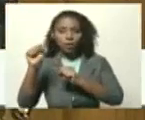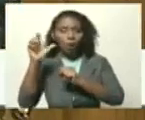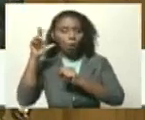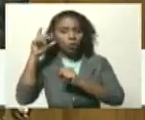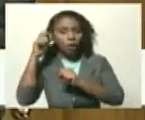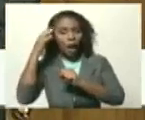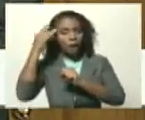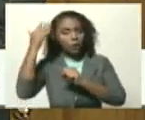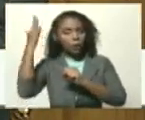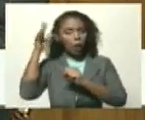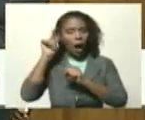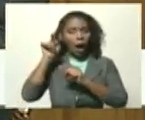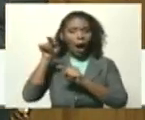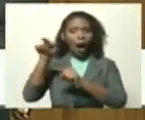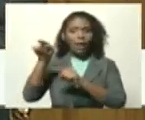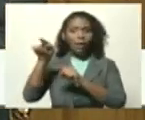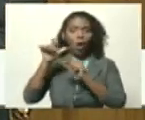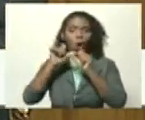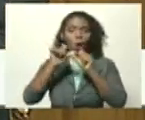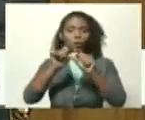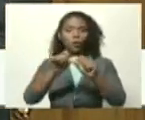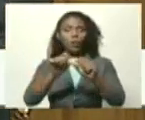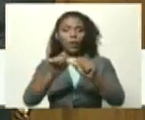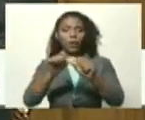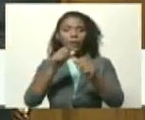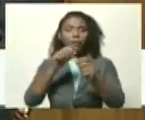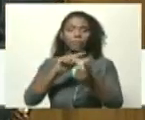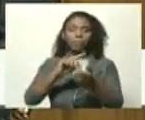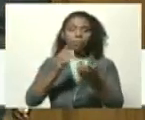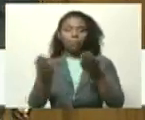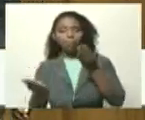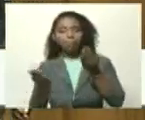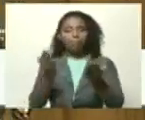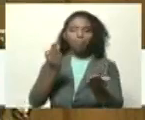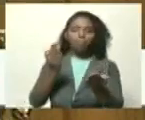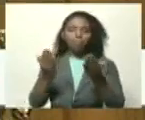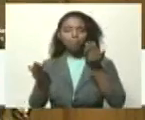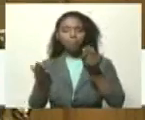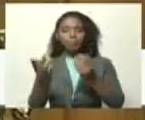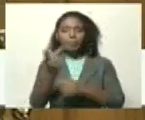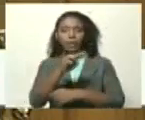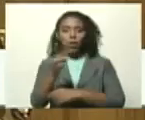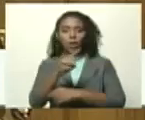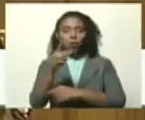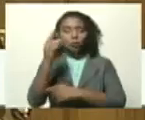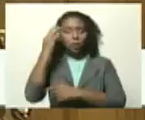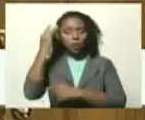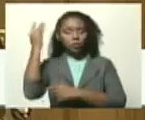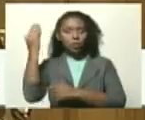Allí se siguen alternando de ambos lados del sueño.